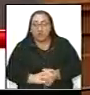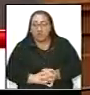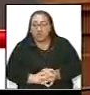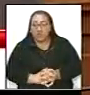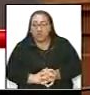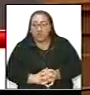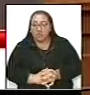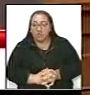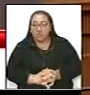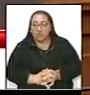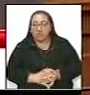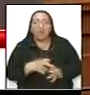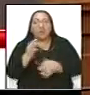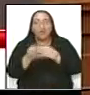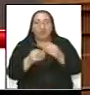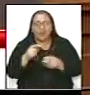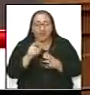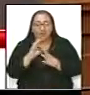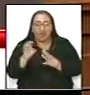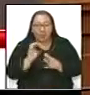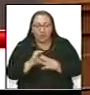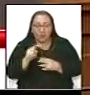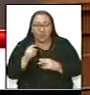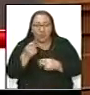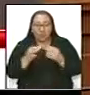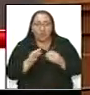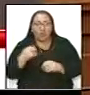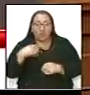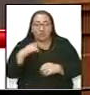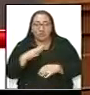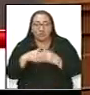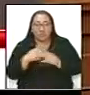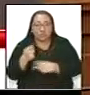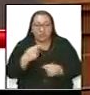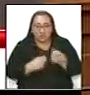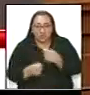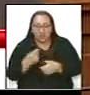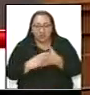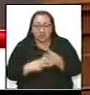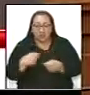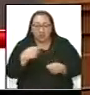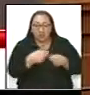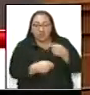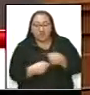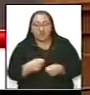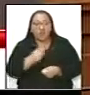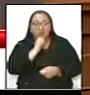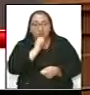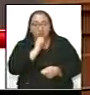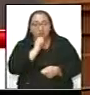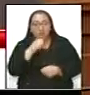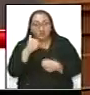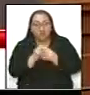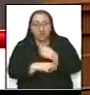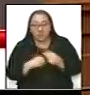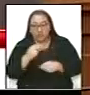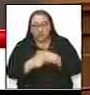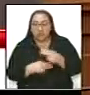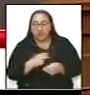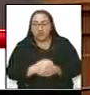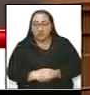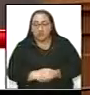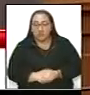Constitución señala en el capítulo de una economía social de mercado que la inversión privada extranjera y la